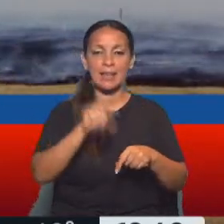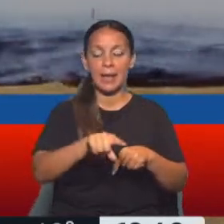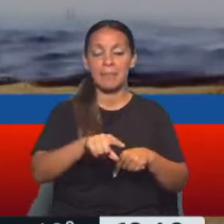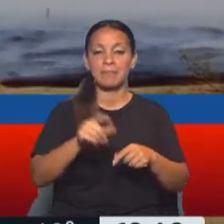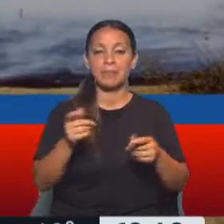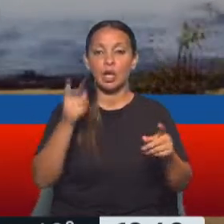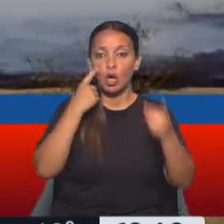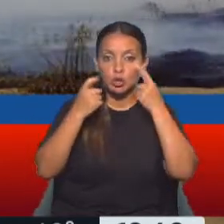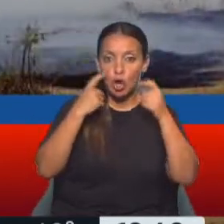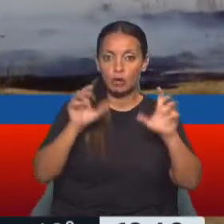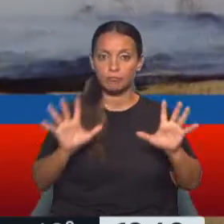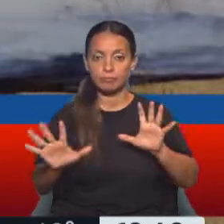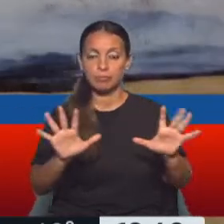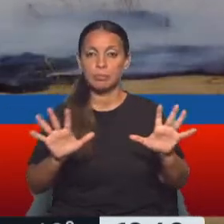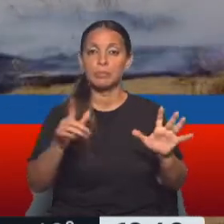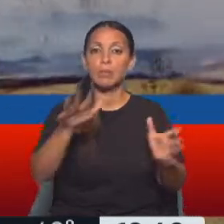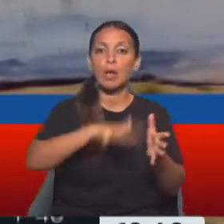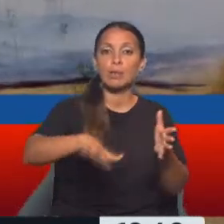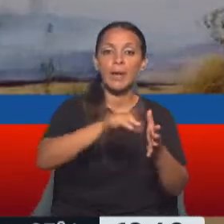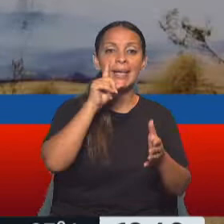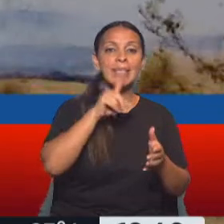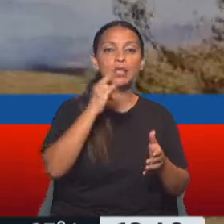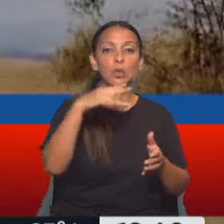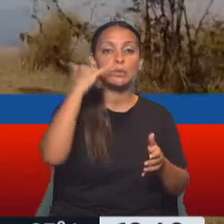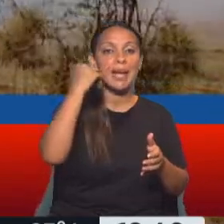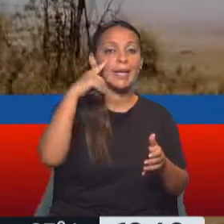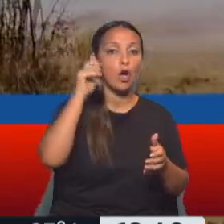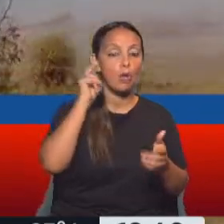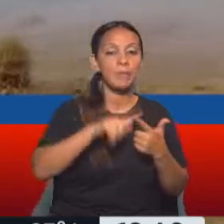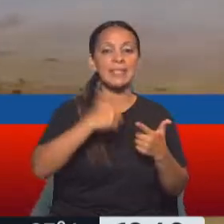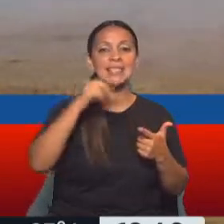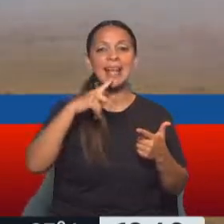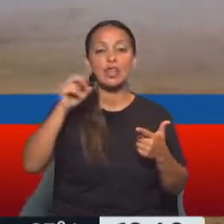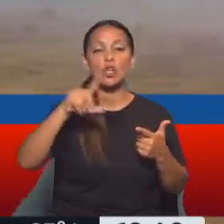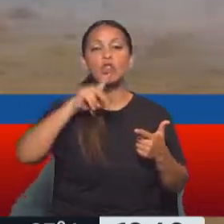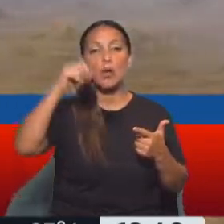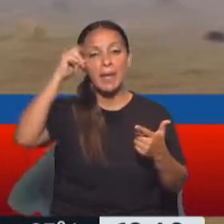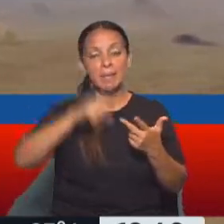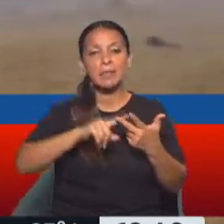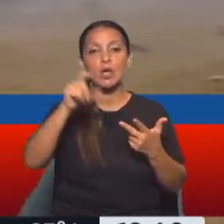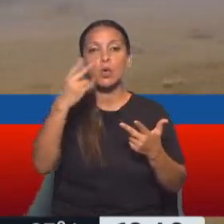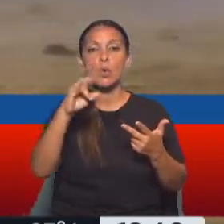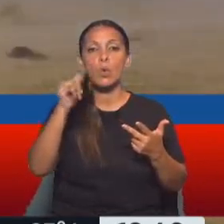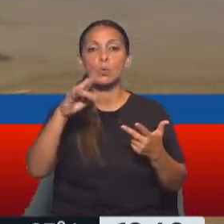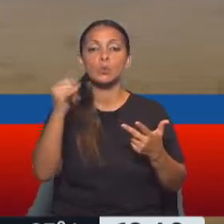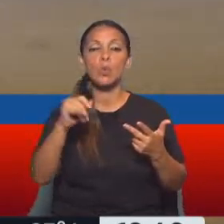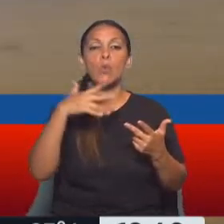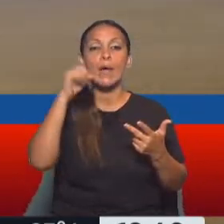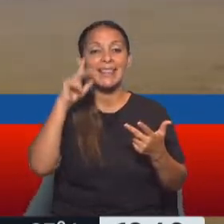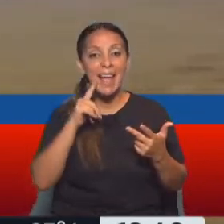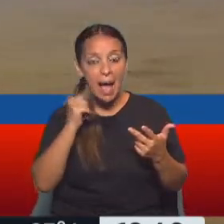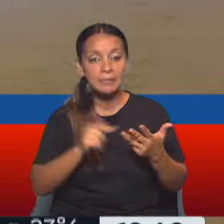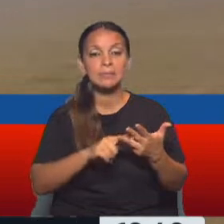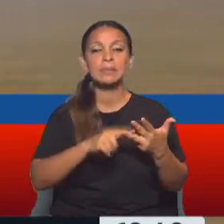las llamas afectan los departamentos de Ituzaingó II, Santo Tomé, Curuzú Cuatiá, Corrientes y Alvear. De acuerdo